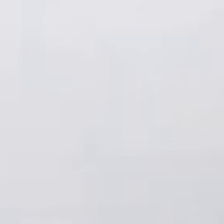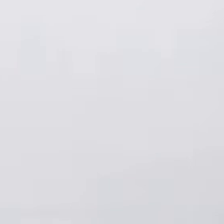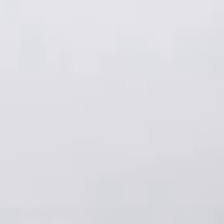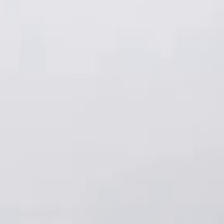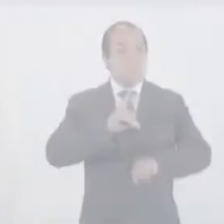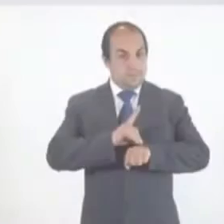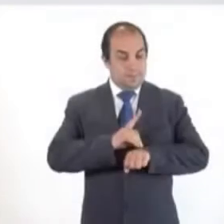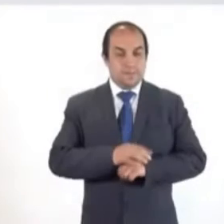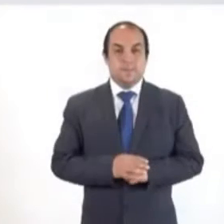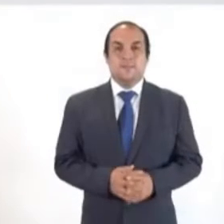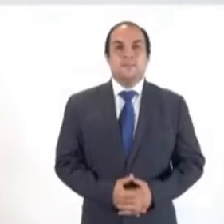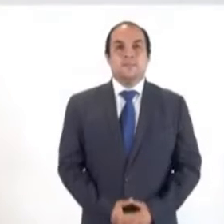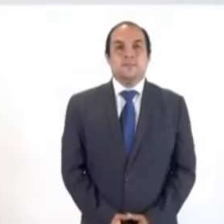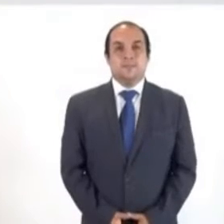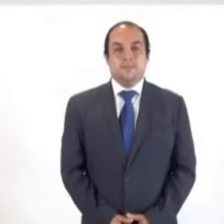Muy buenos días.